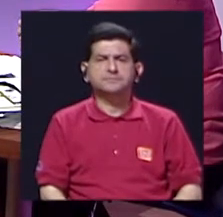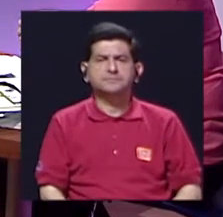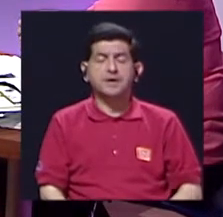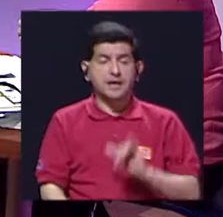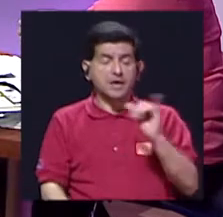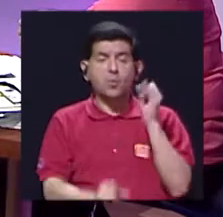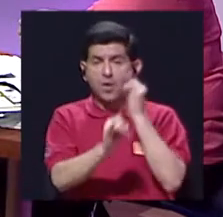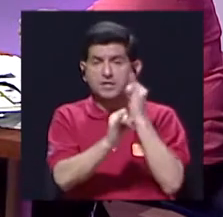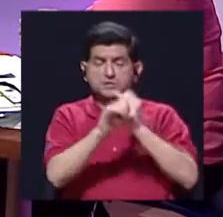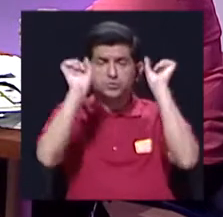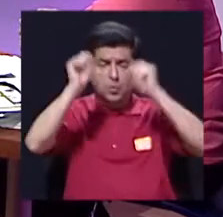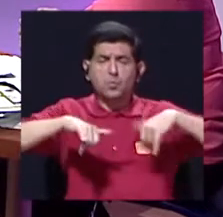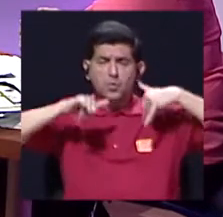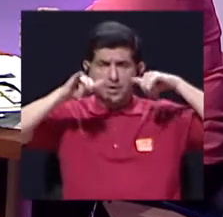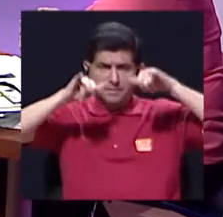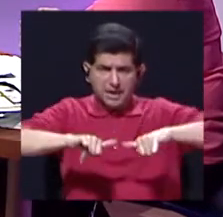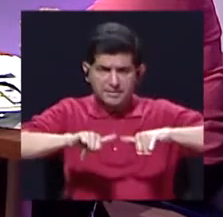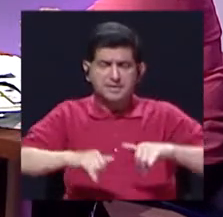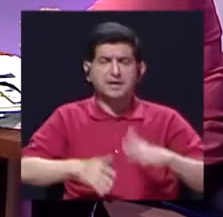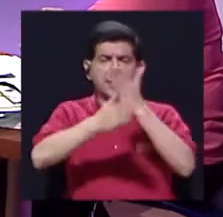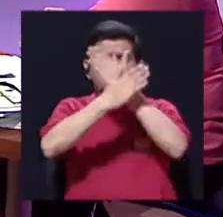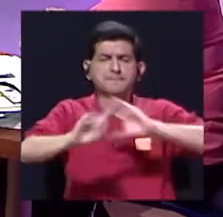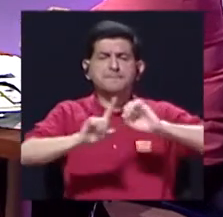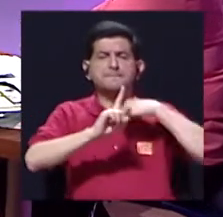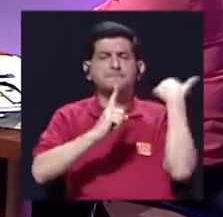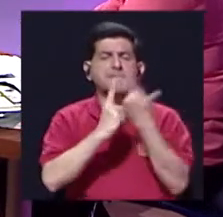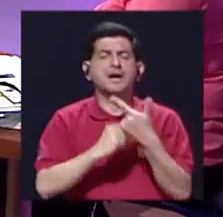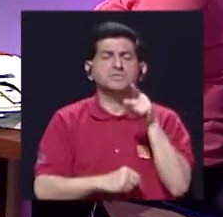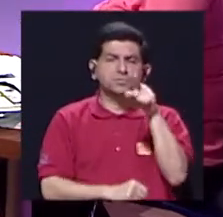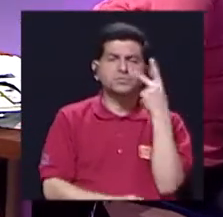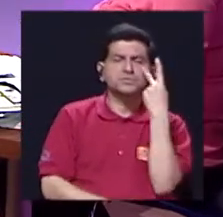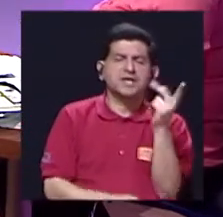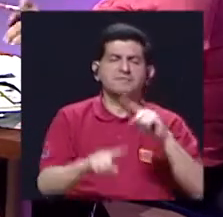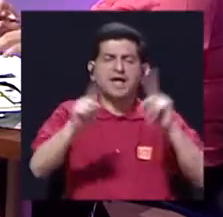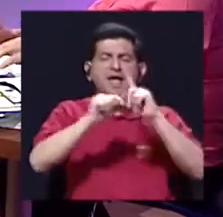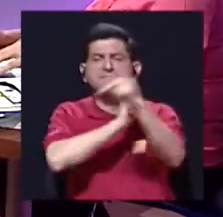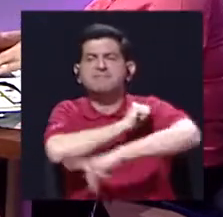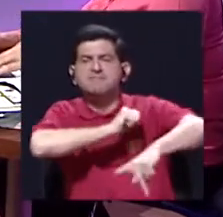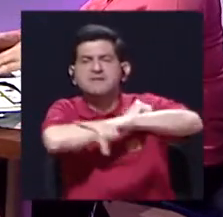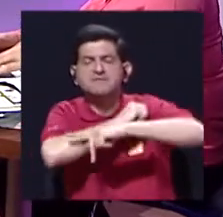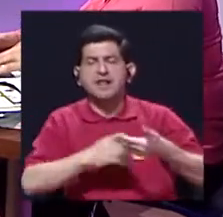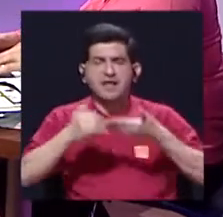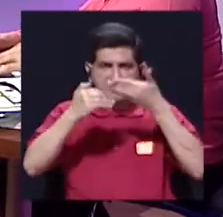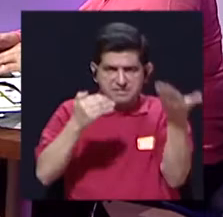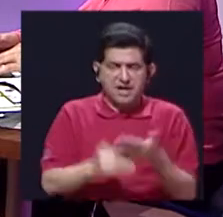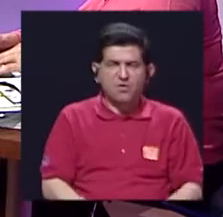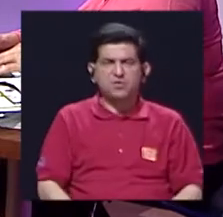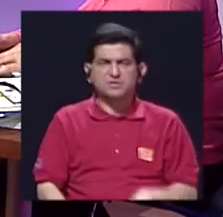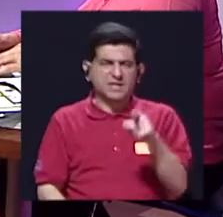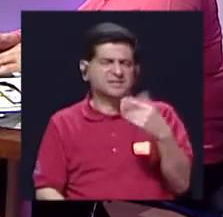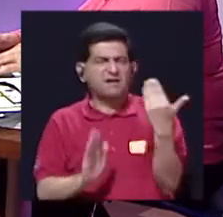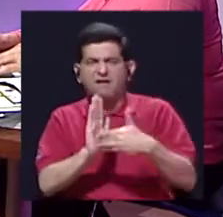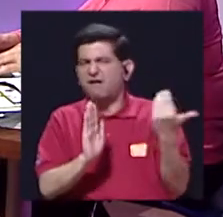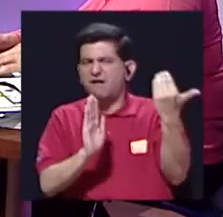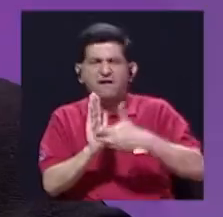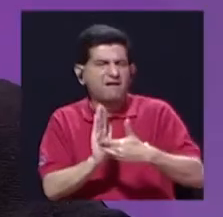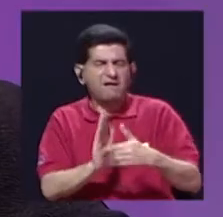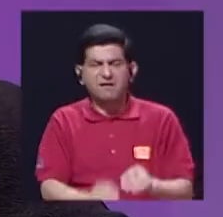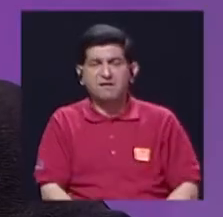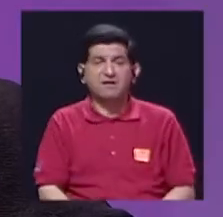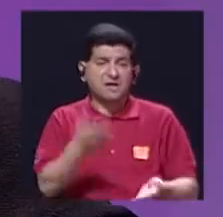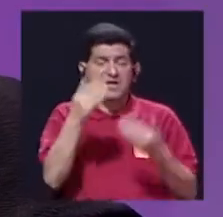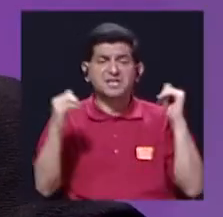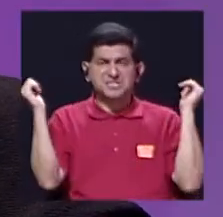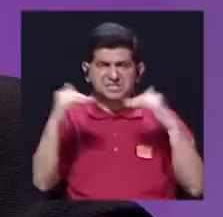un ente que pueda mantener la paz social. Es que cuando ves en otros países cómo las cosas se mejoran y cómo